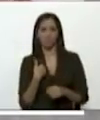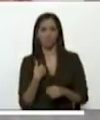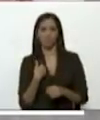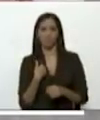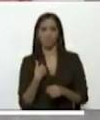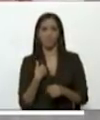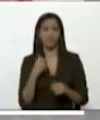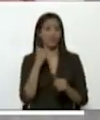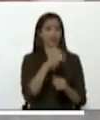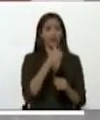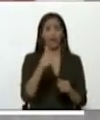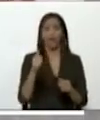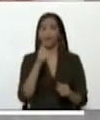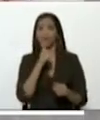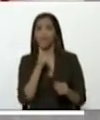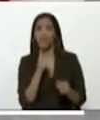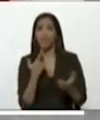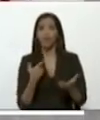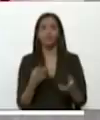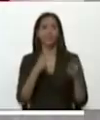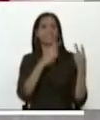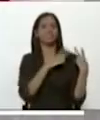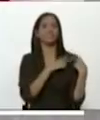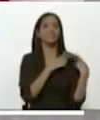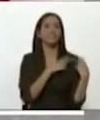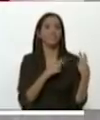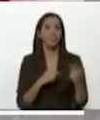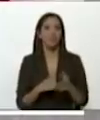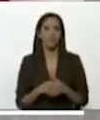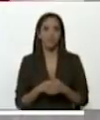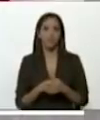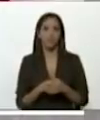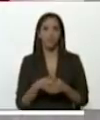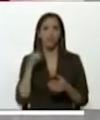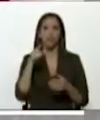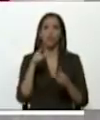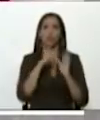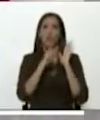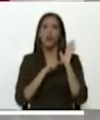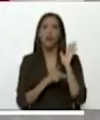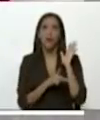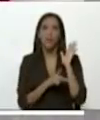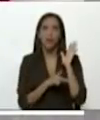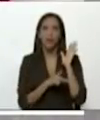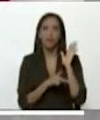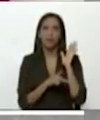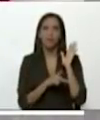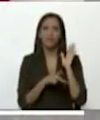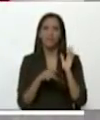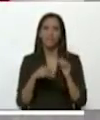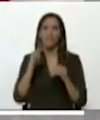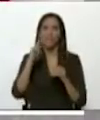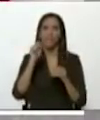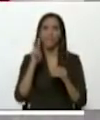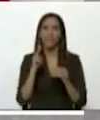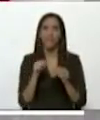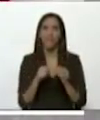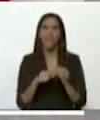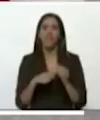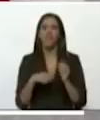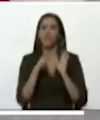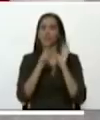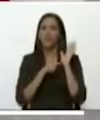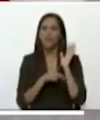Cada quien con sus responsabilidades. Su programa del Canal 8 es un programa